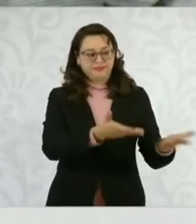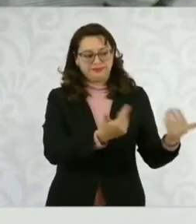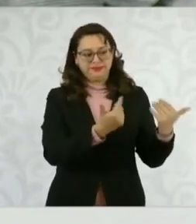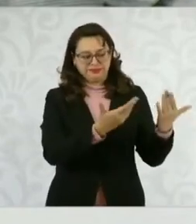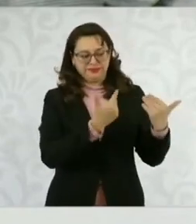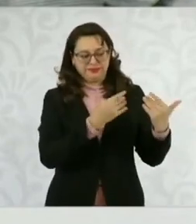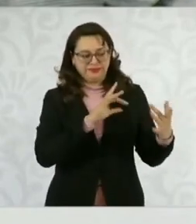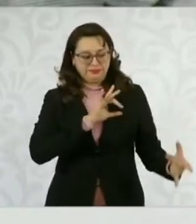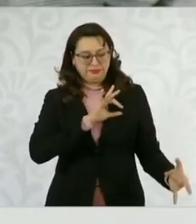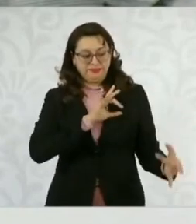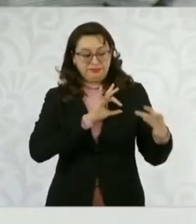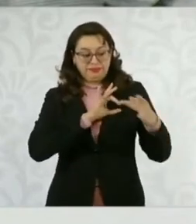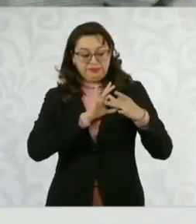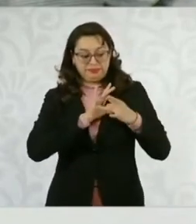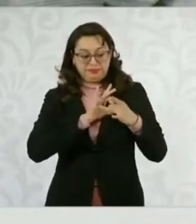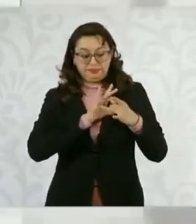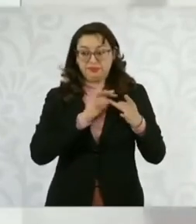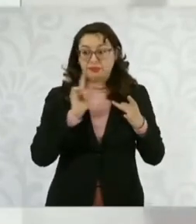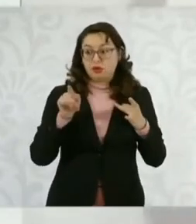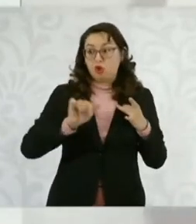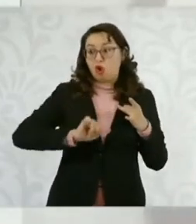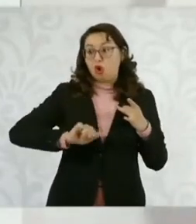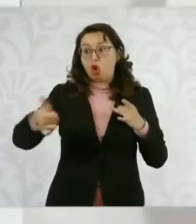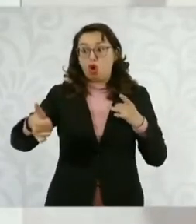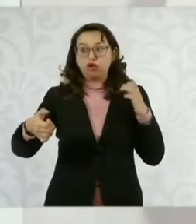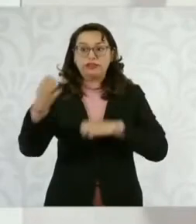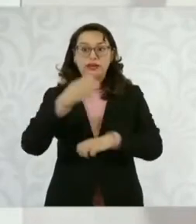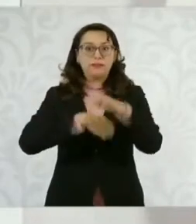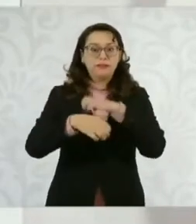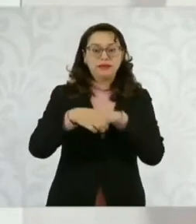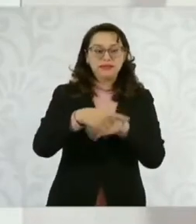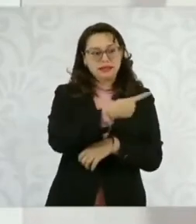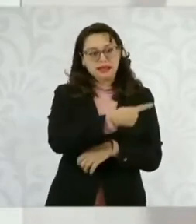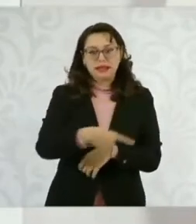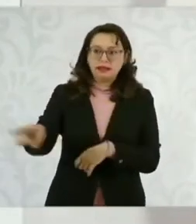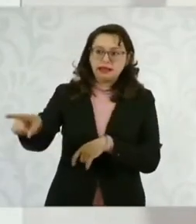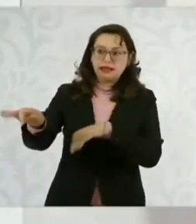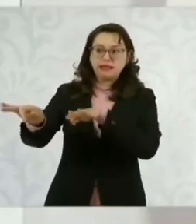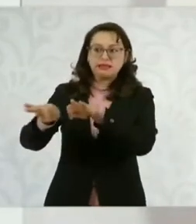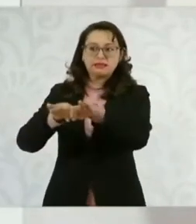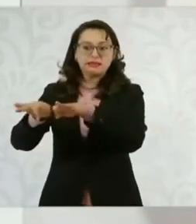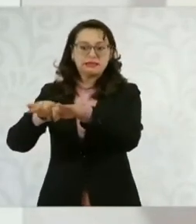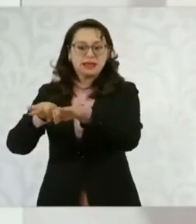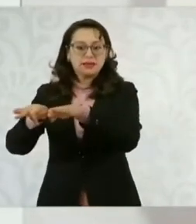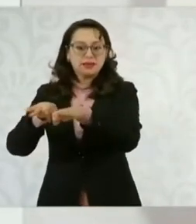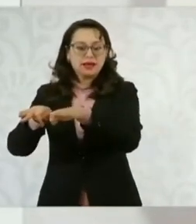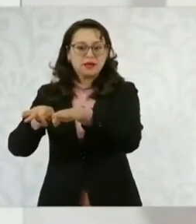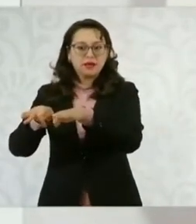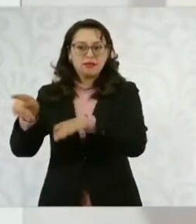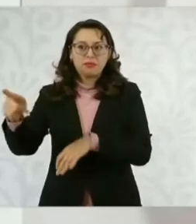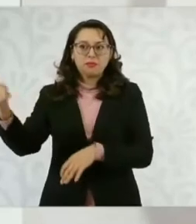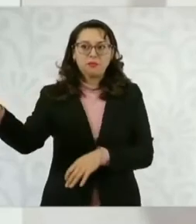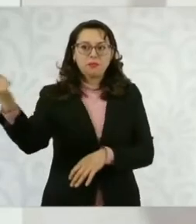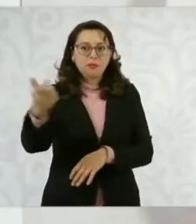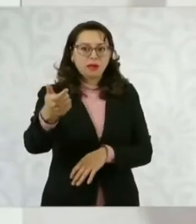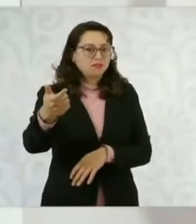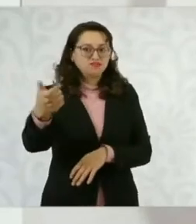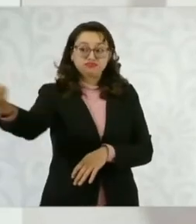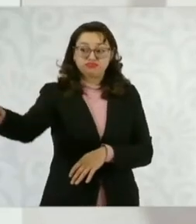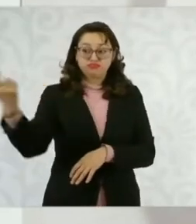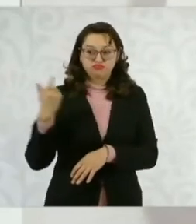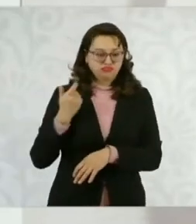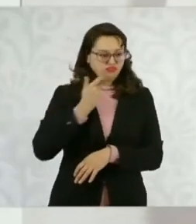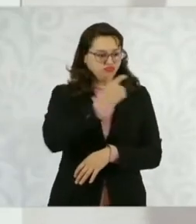supuestamente estaban registrados en el Seguro Social, pues en realidad se registraban con salarios mucho más bajos de lo que en realidad